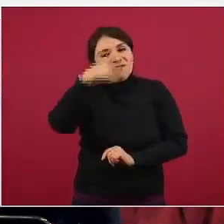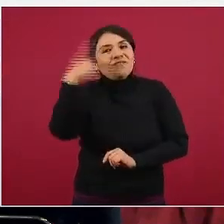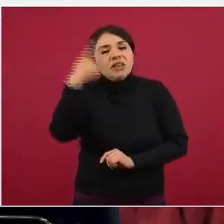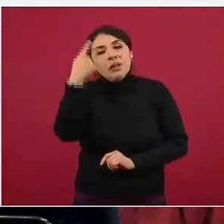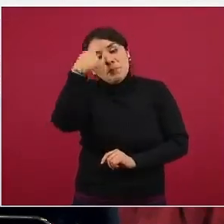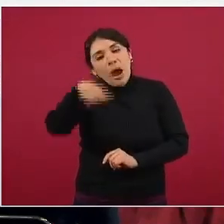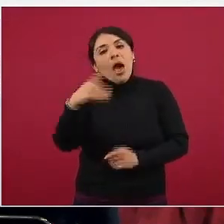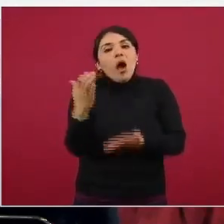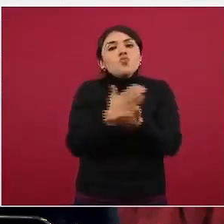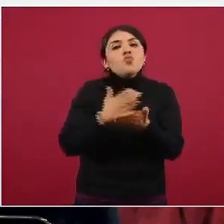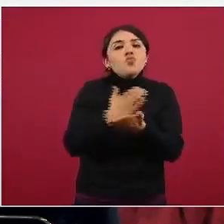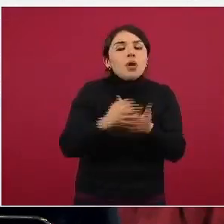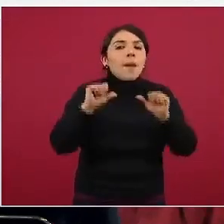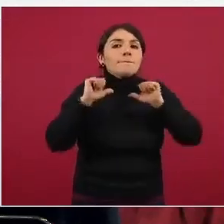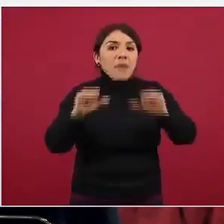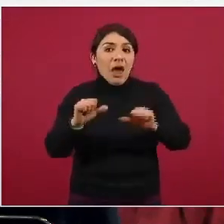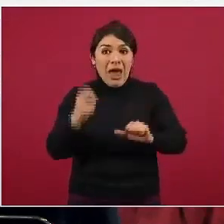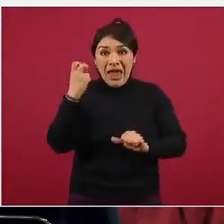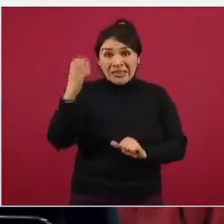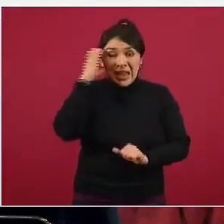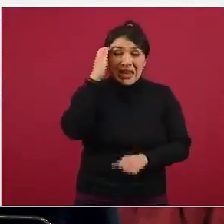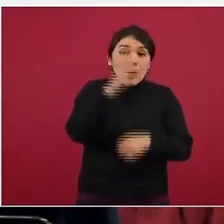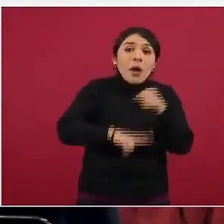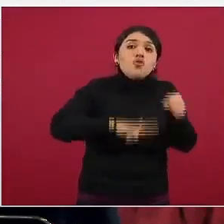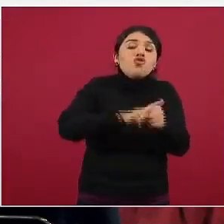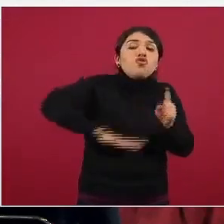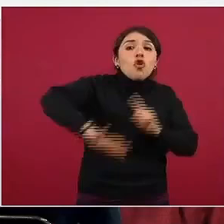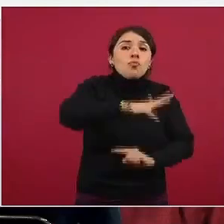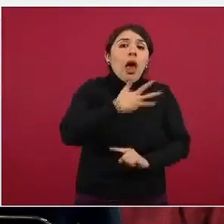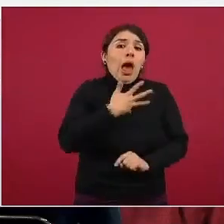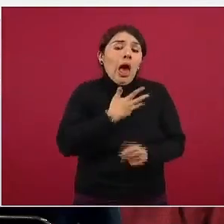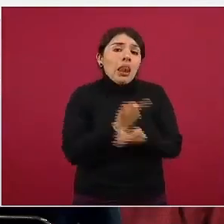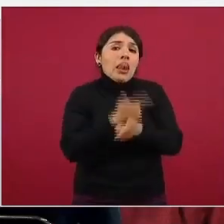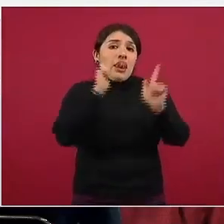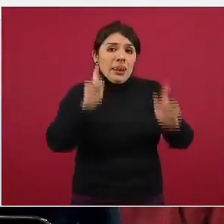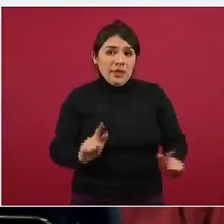tener una solución en estas camas generales que están disponibles. La siguiente, por favor.